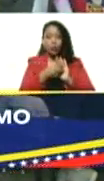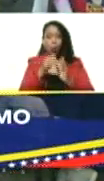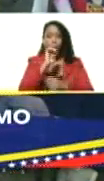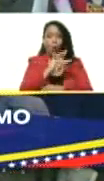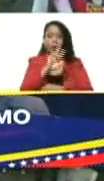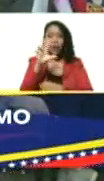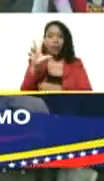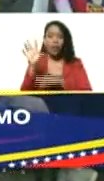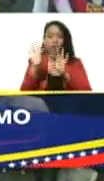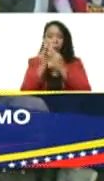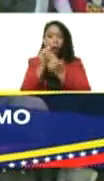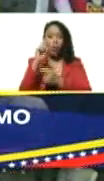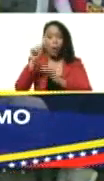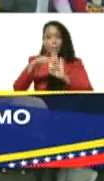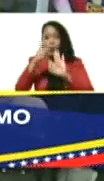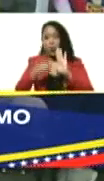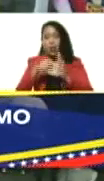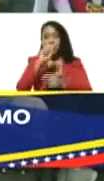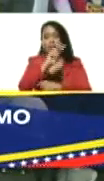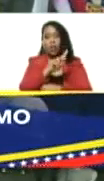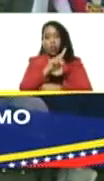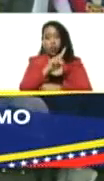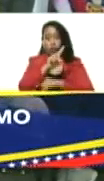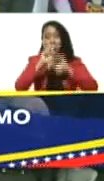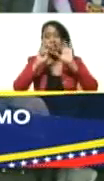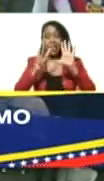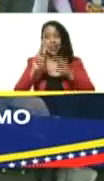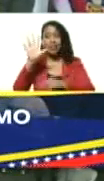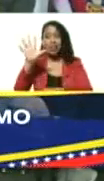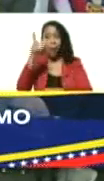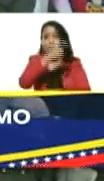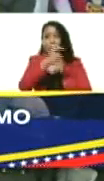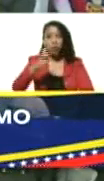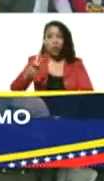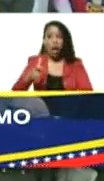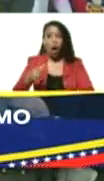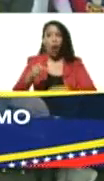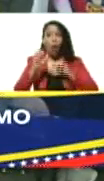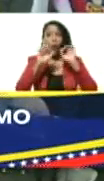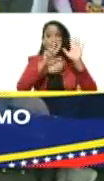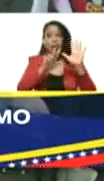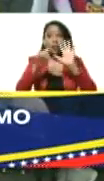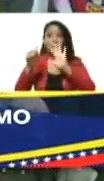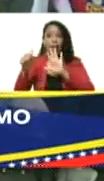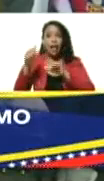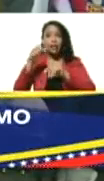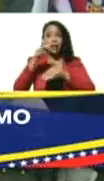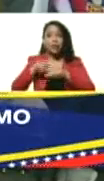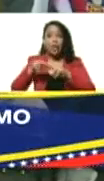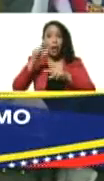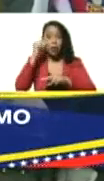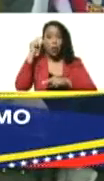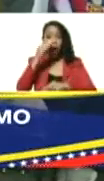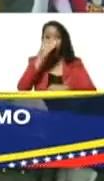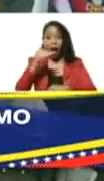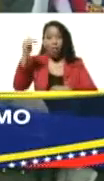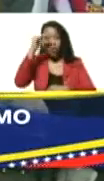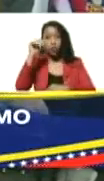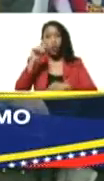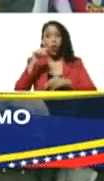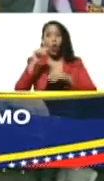43 familias para un total de 175 personas, 86 niños, adultos 85